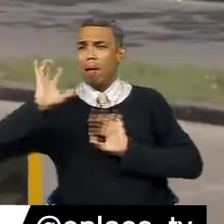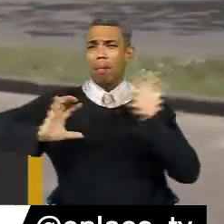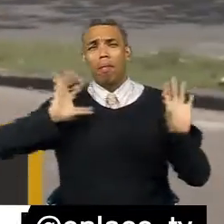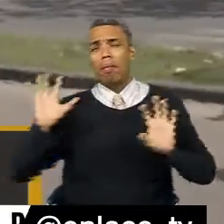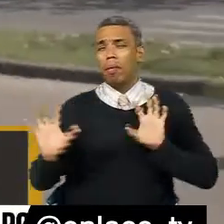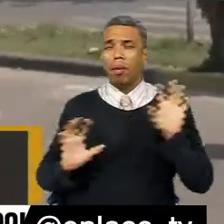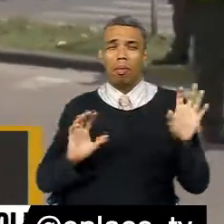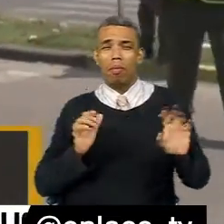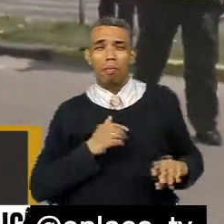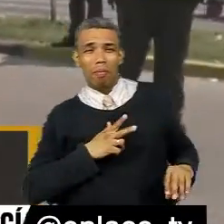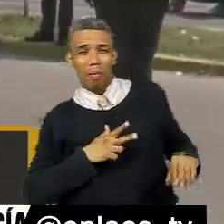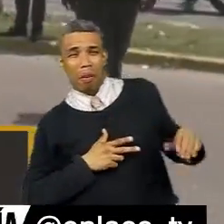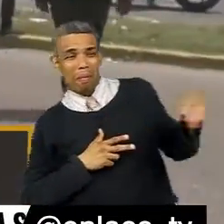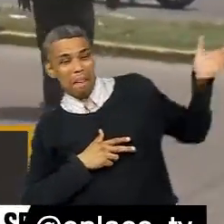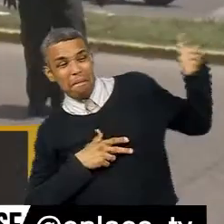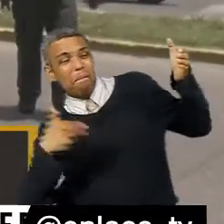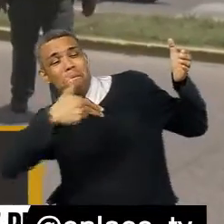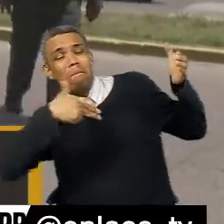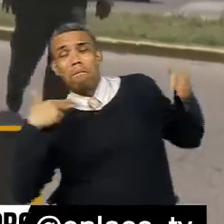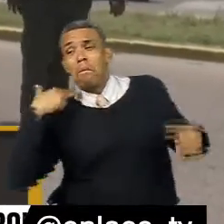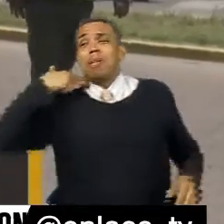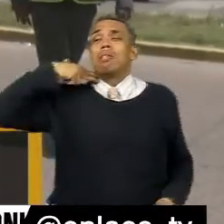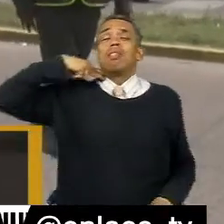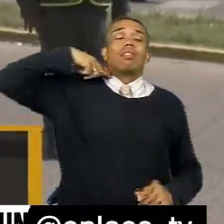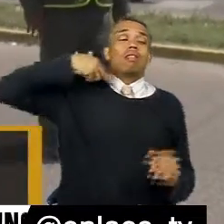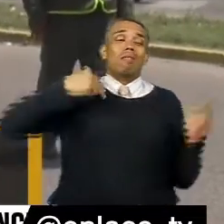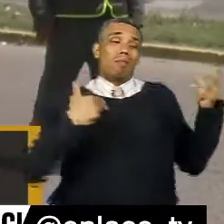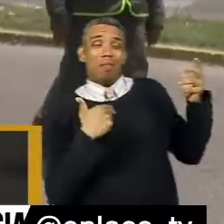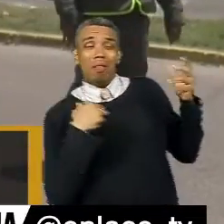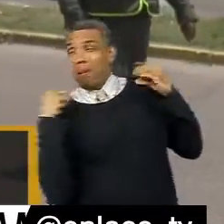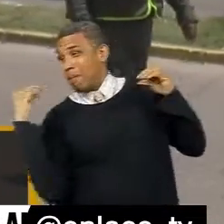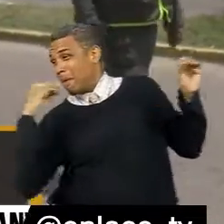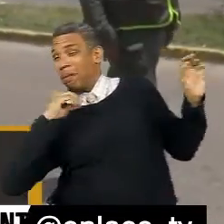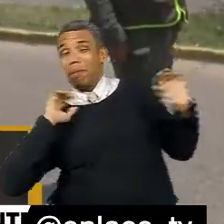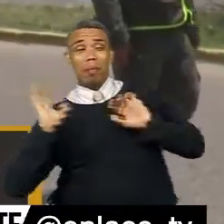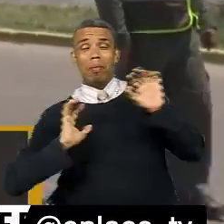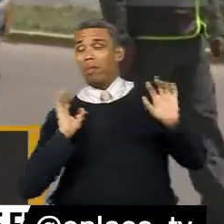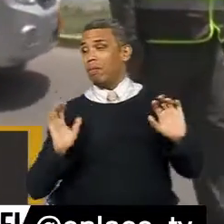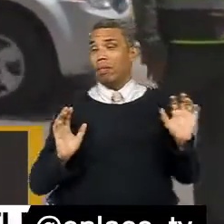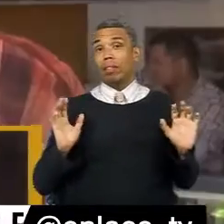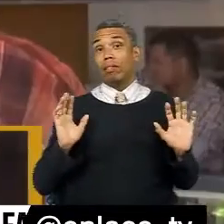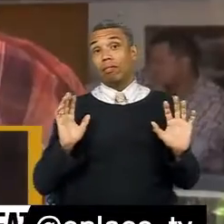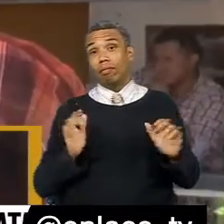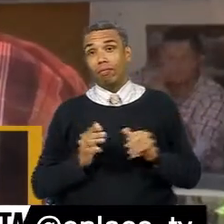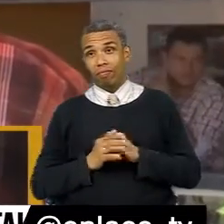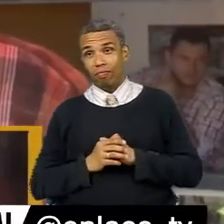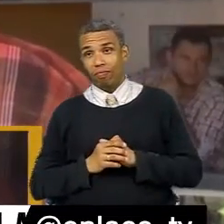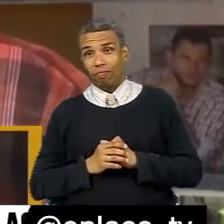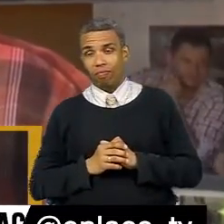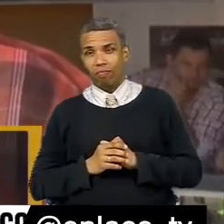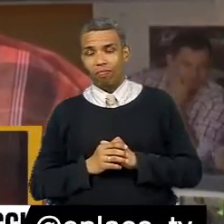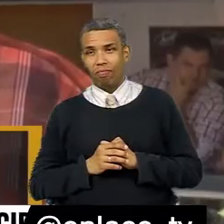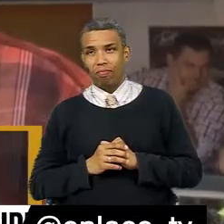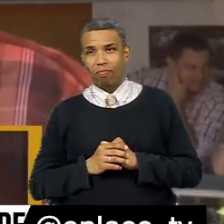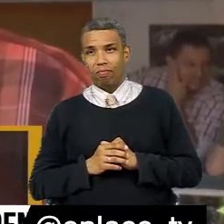los dos agentes venían en apoyo, pues la curva prácticamente pues, perdieron el equilibrio y chocaron contra el vehículo que yo manejo.